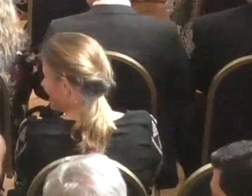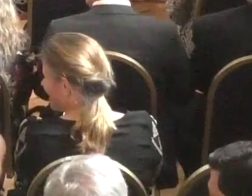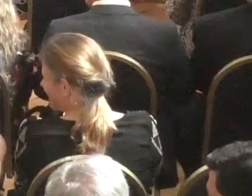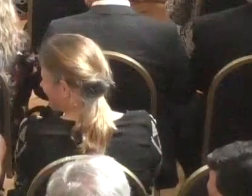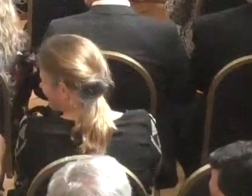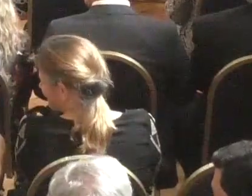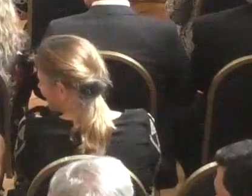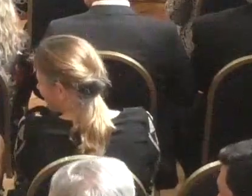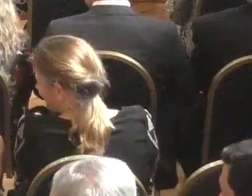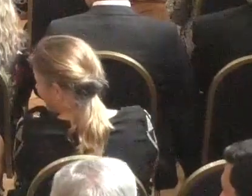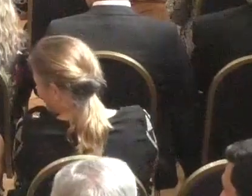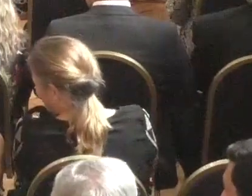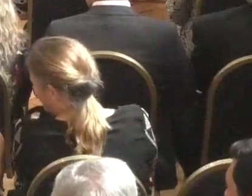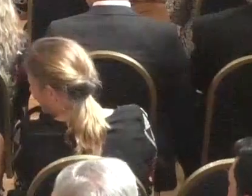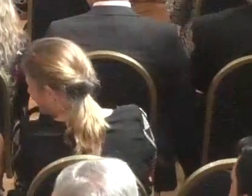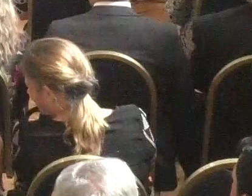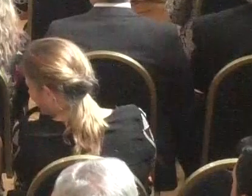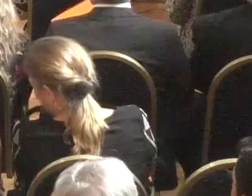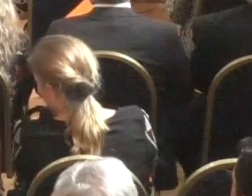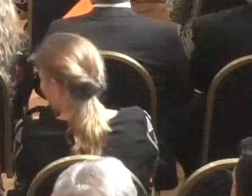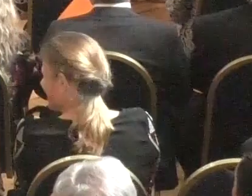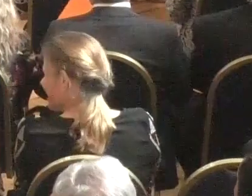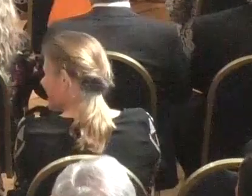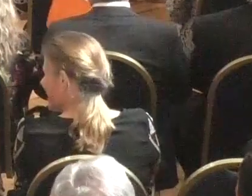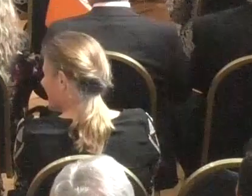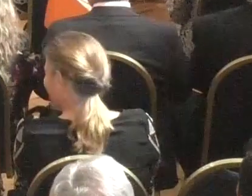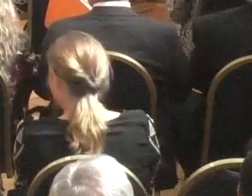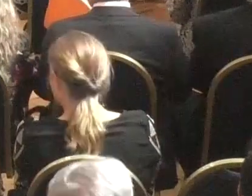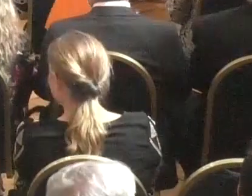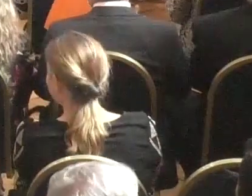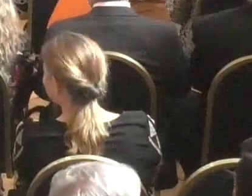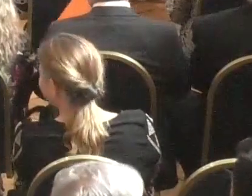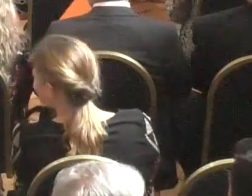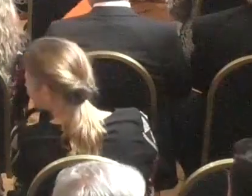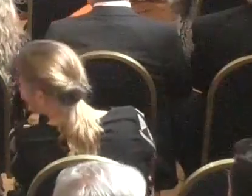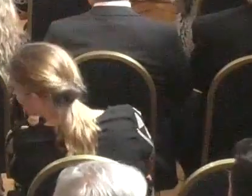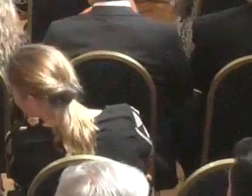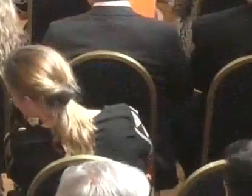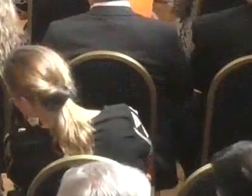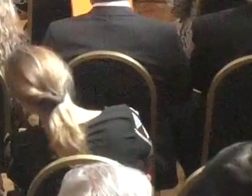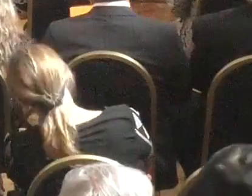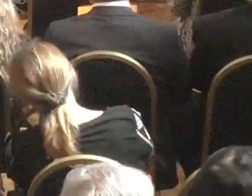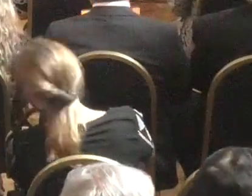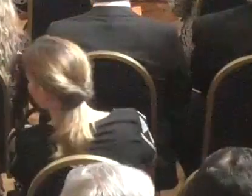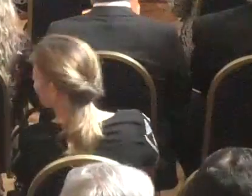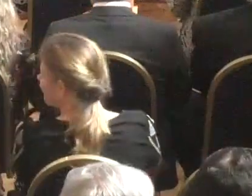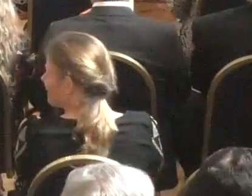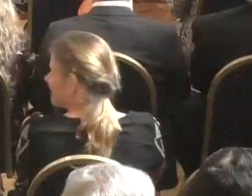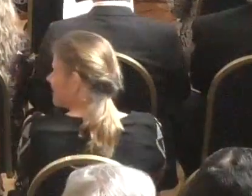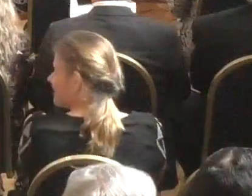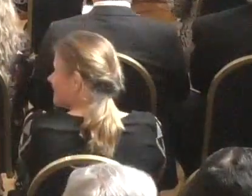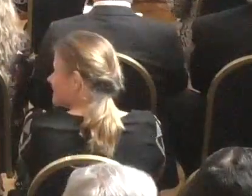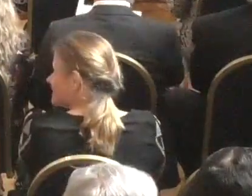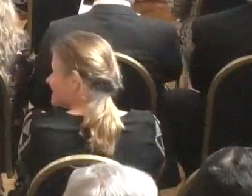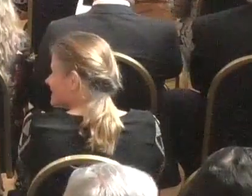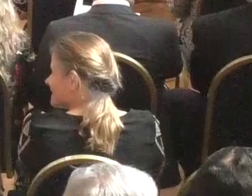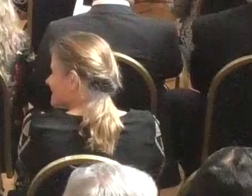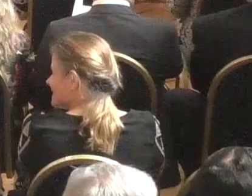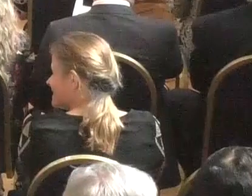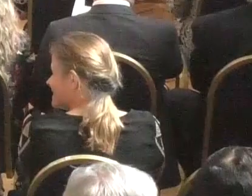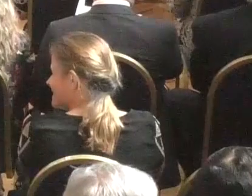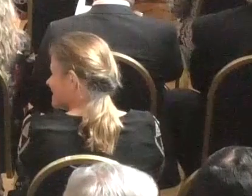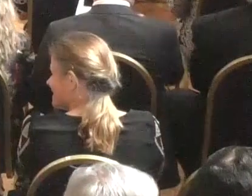recordatoria se centrará en el conversatorio Acceso a la Justicia a las Mujeres, Derecho Civil y Derecho Laboral, Nuevas Miradas y